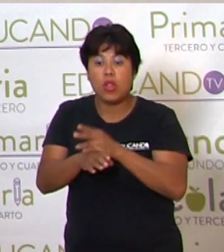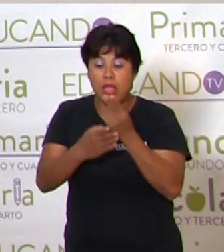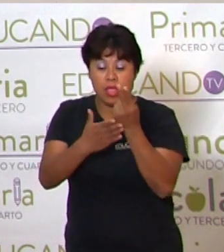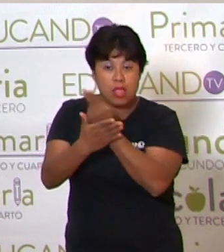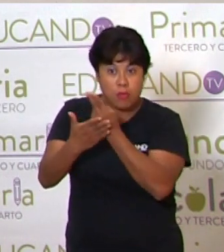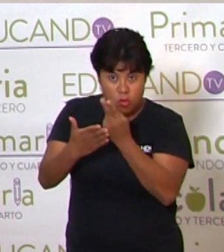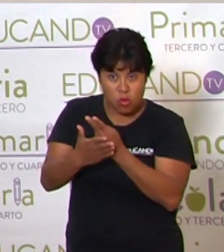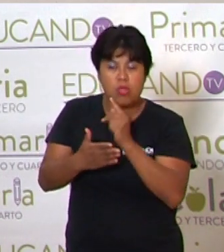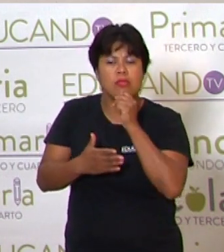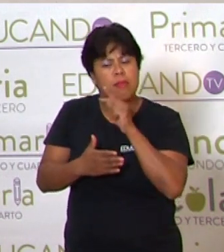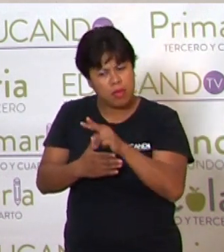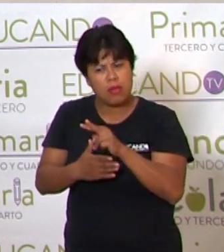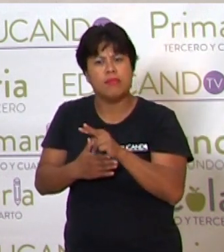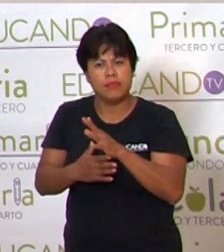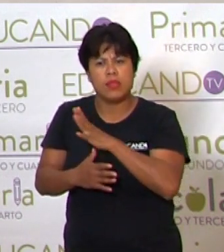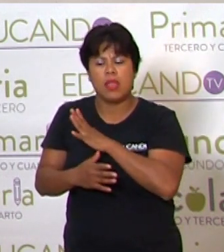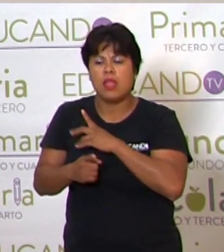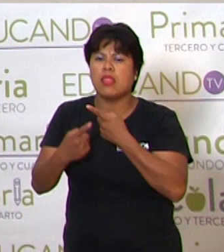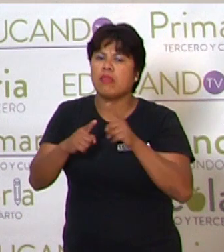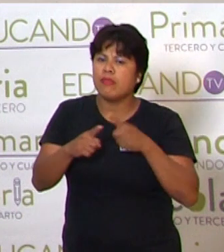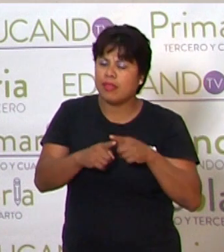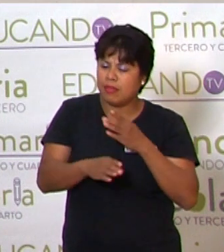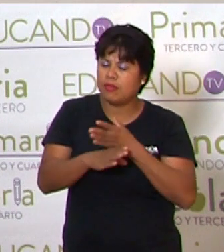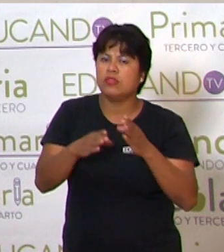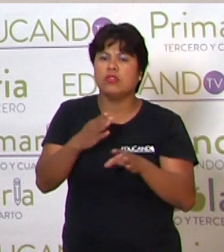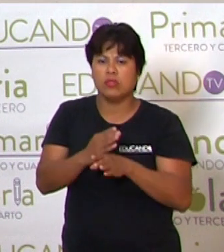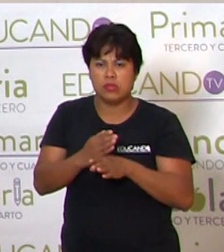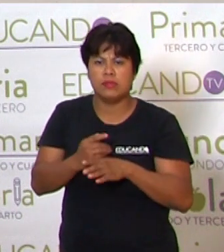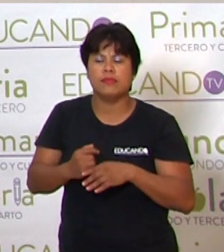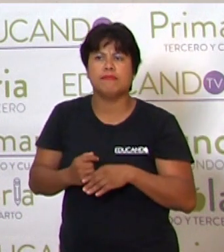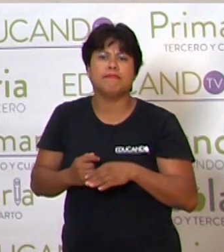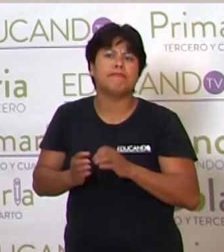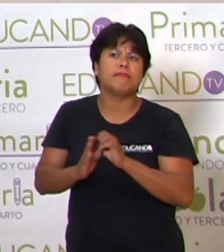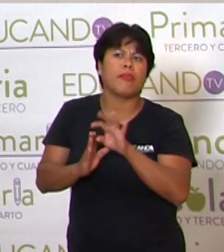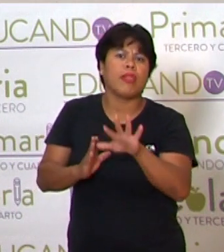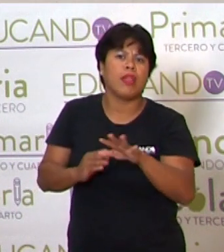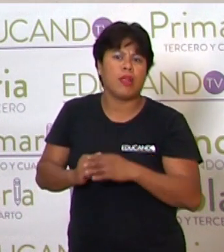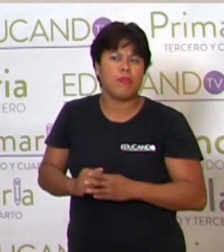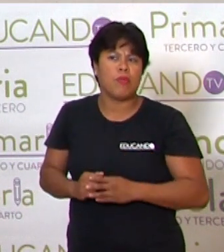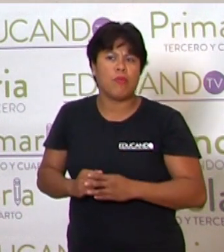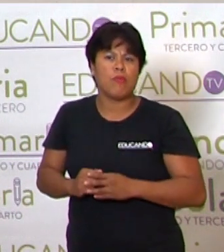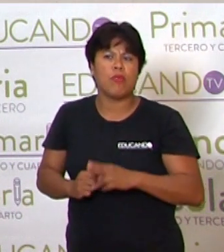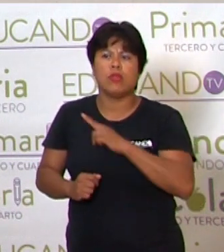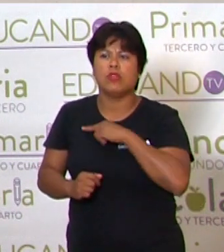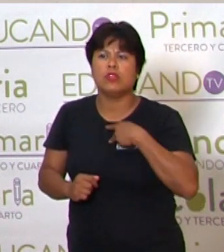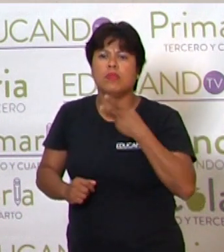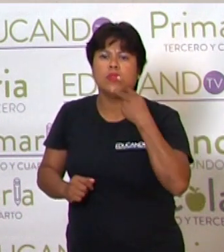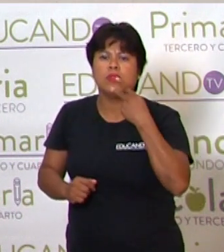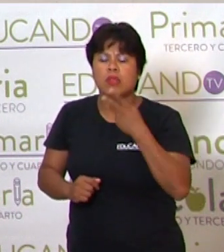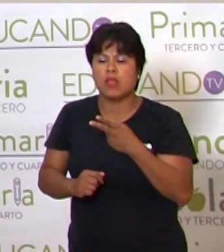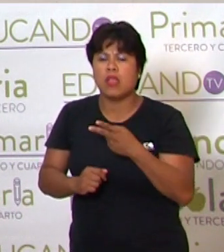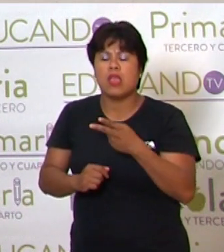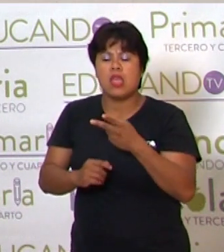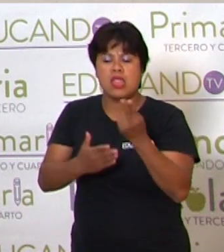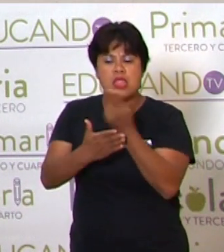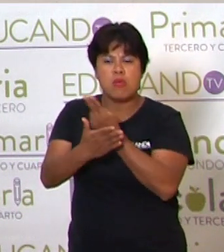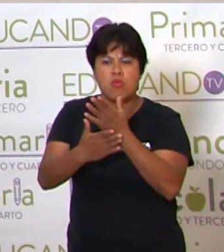también ha estado presente en otras disciplinas. Digamos que vamos a hablar del dibujo